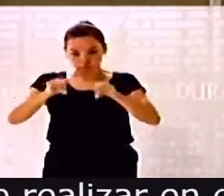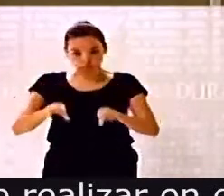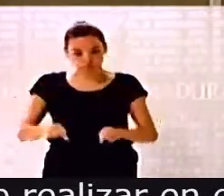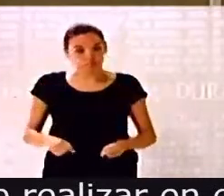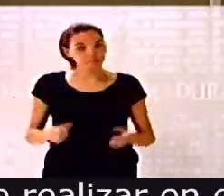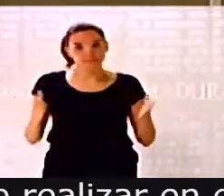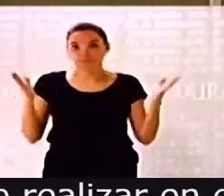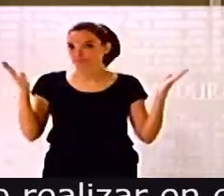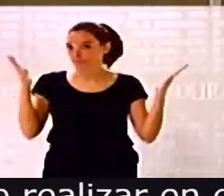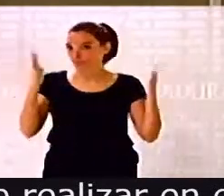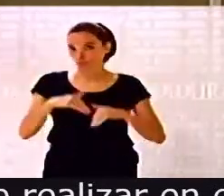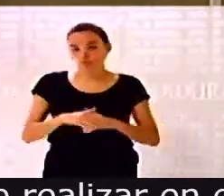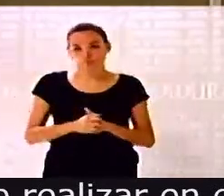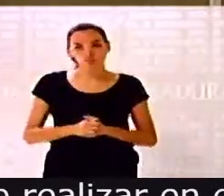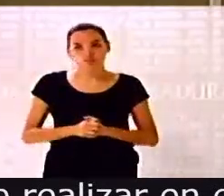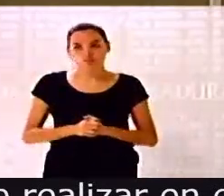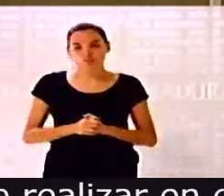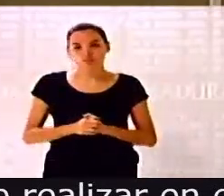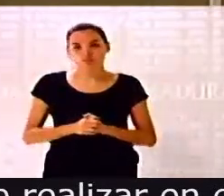hospitalario, como ya he dicho